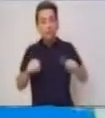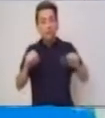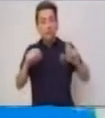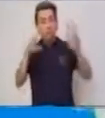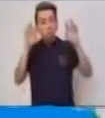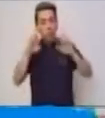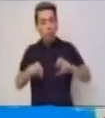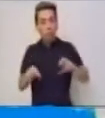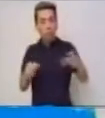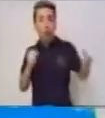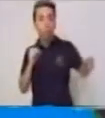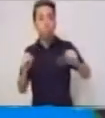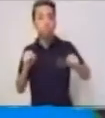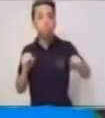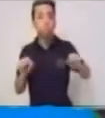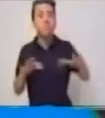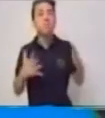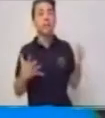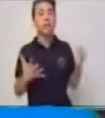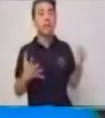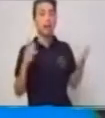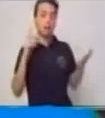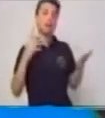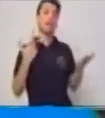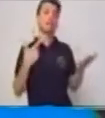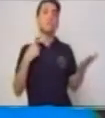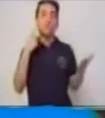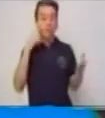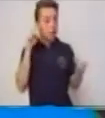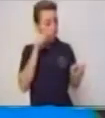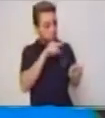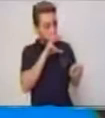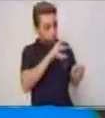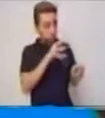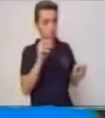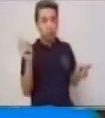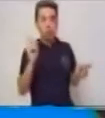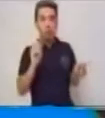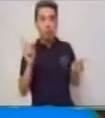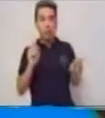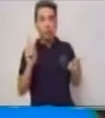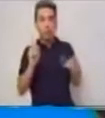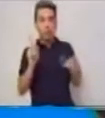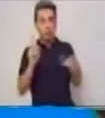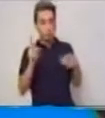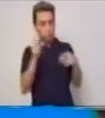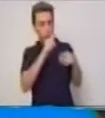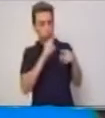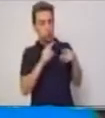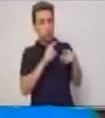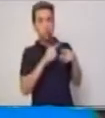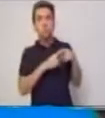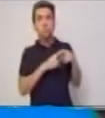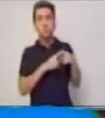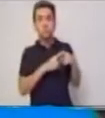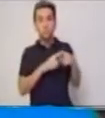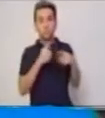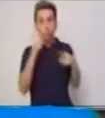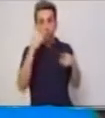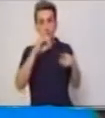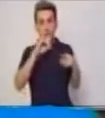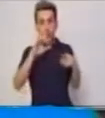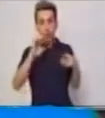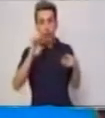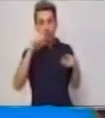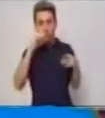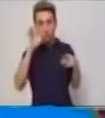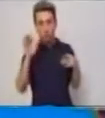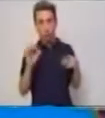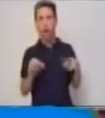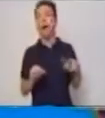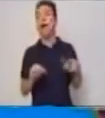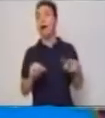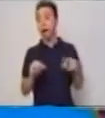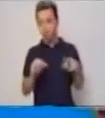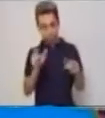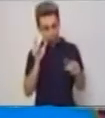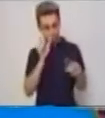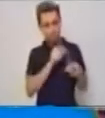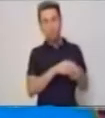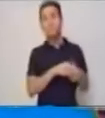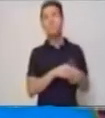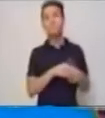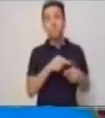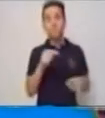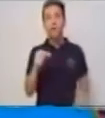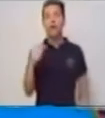decir, nuestro sujeto. El sujeto va a ser ella.